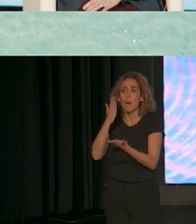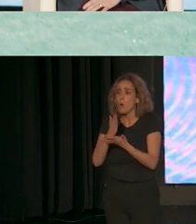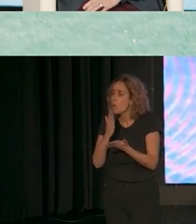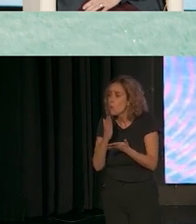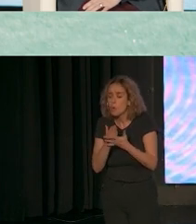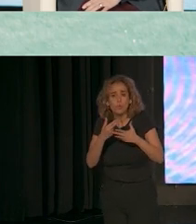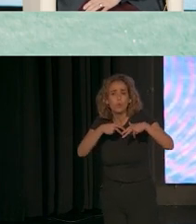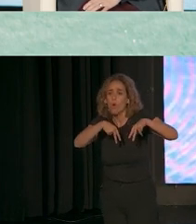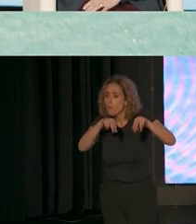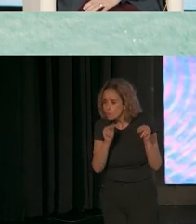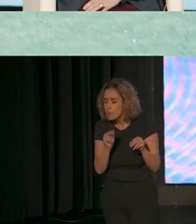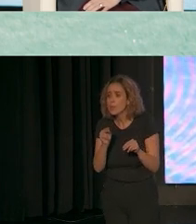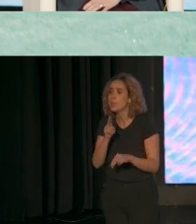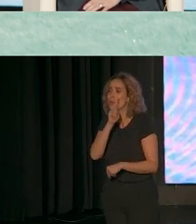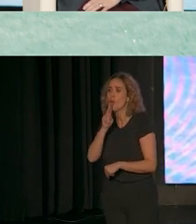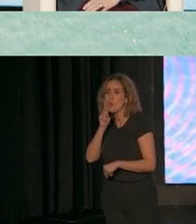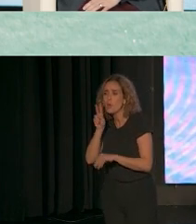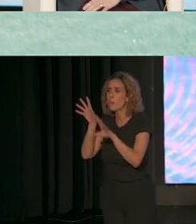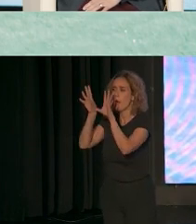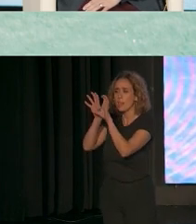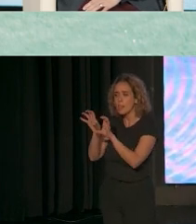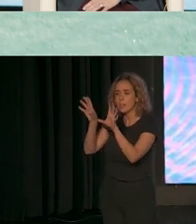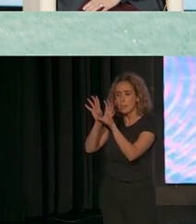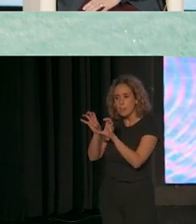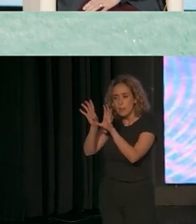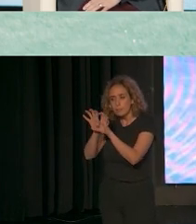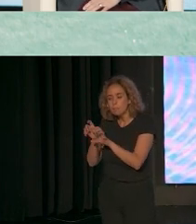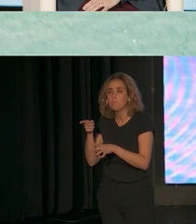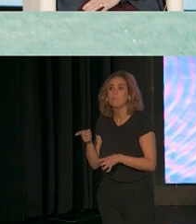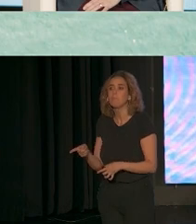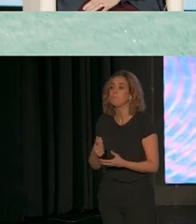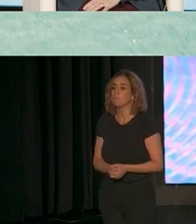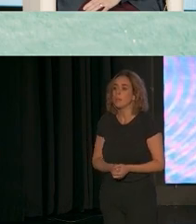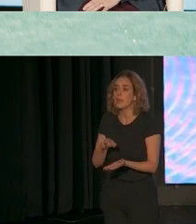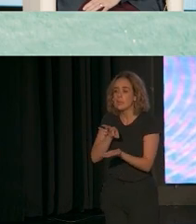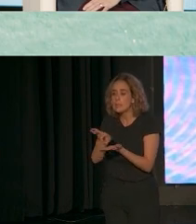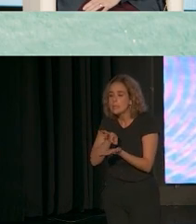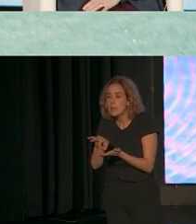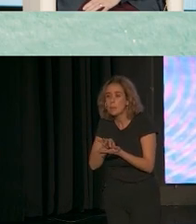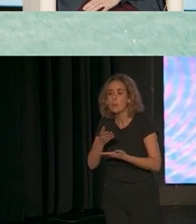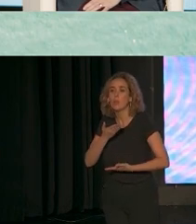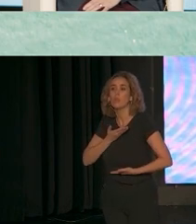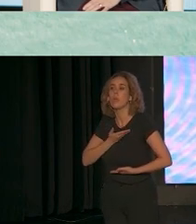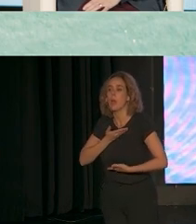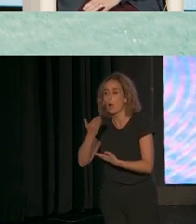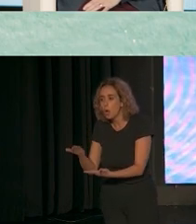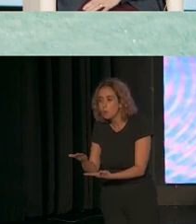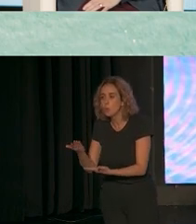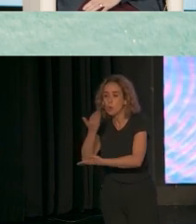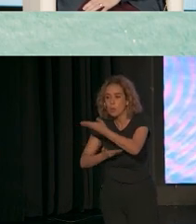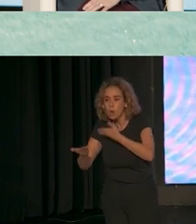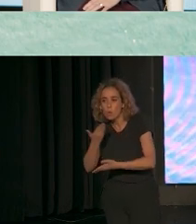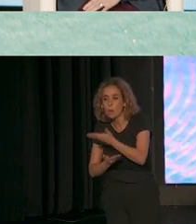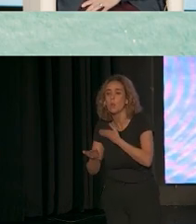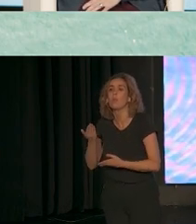aprendí muchísimo sobre ella, sobre cómo podían ayudar los servicios de ayuda y